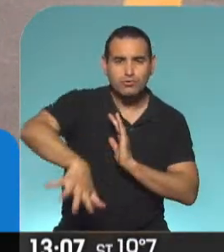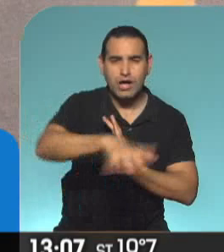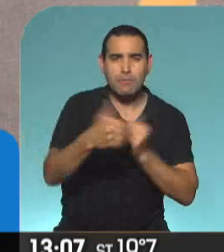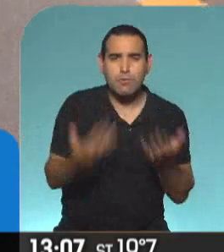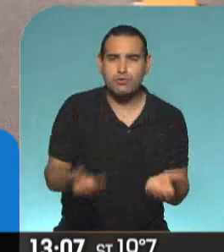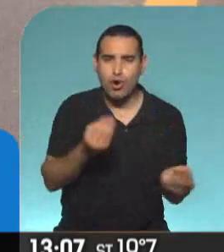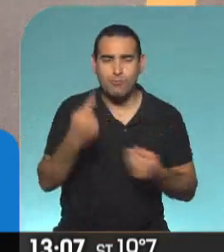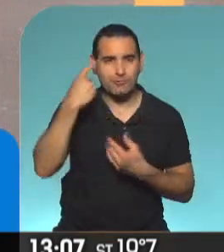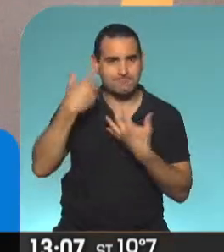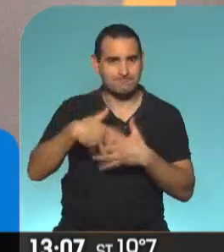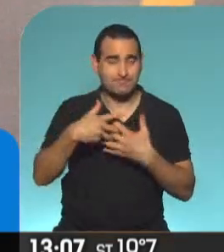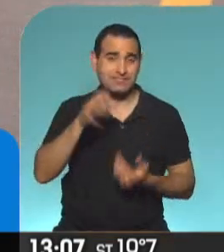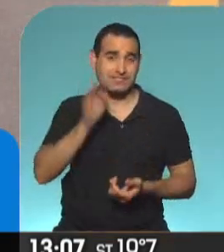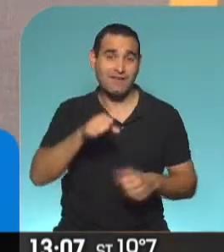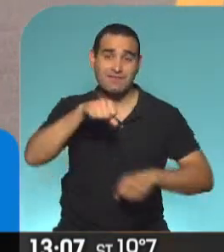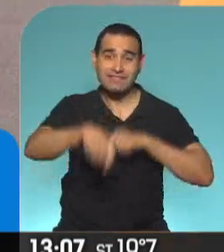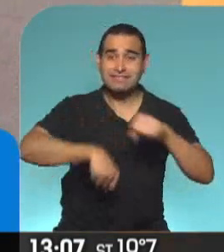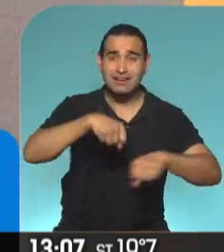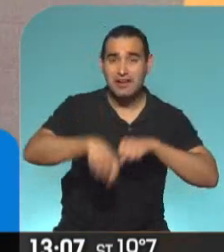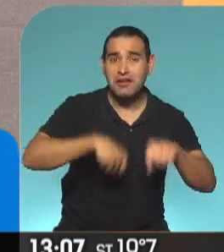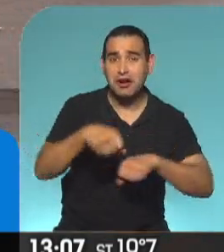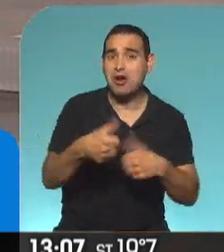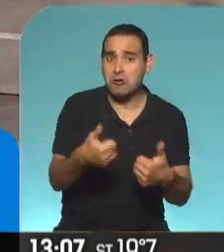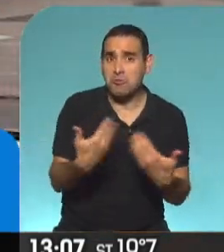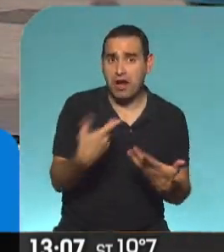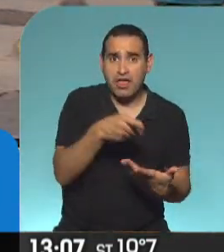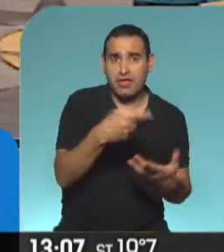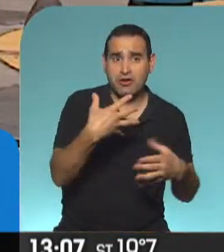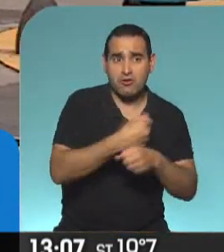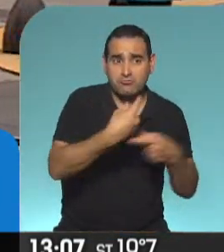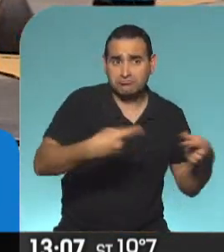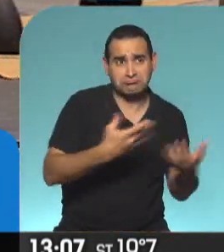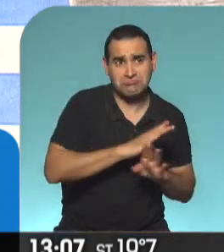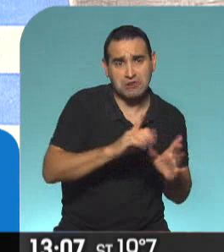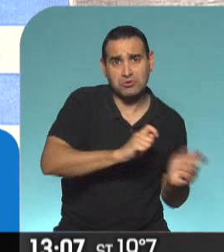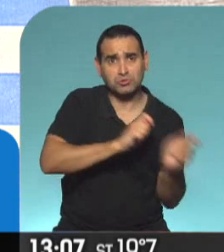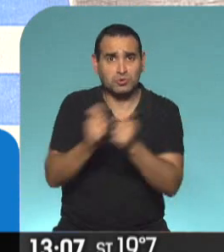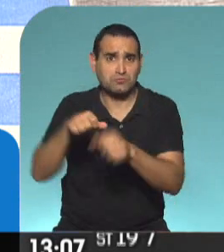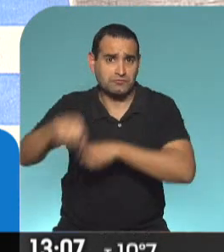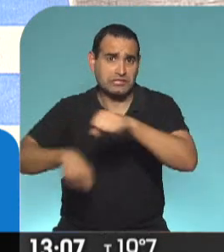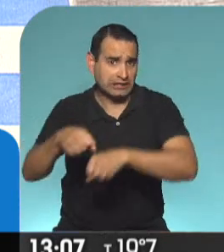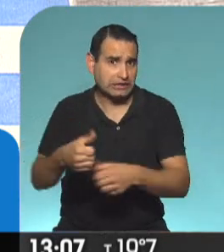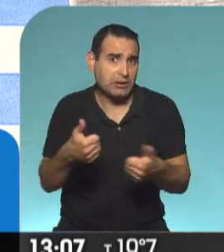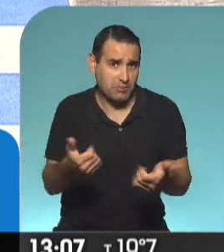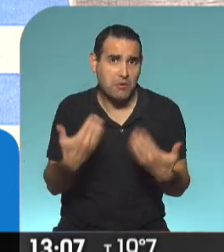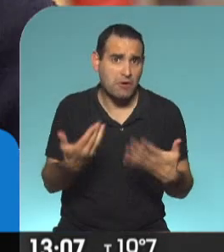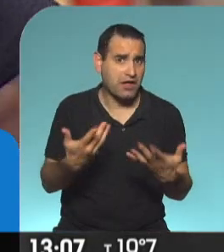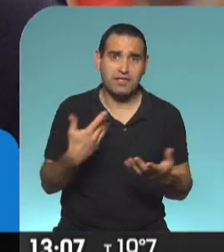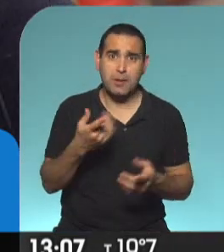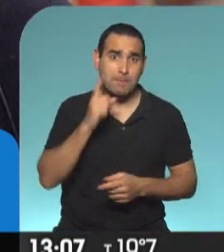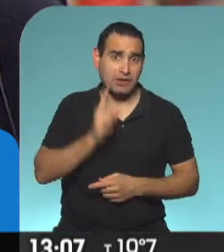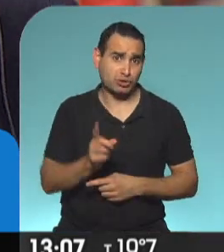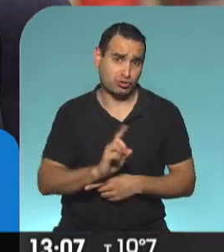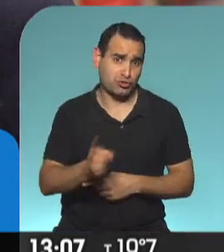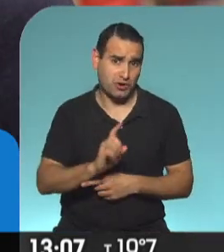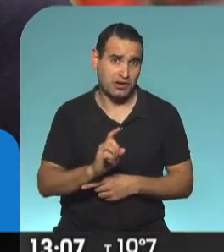sabemos es que la bici se convierte rápidamente en una alternativa para los vecinos y las vecinas para poder moverse sin riesgo, porque se